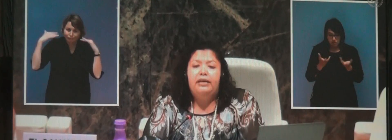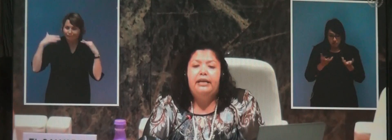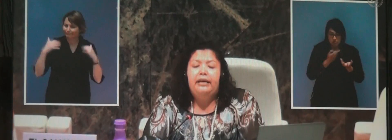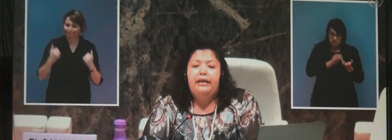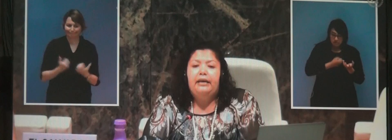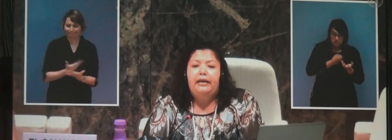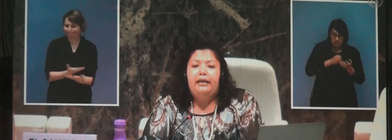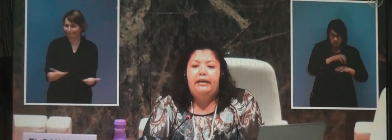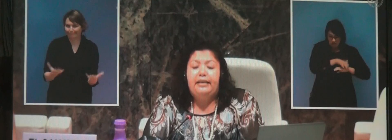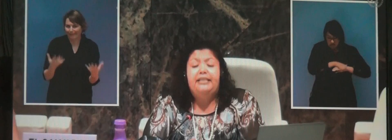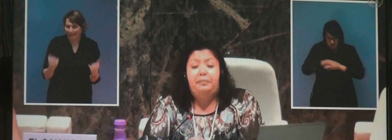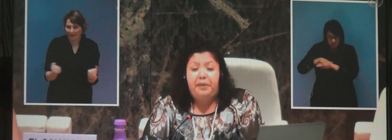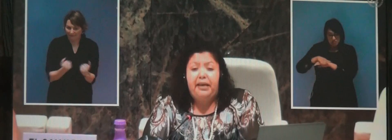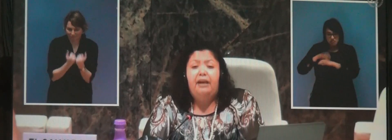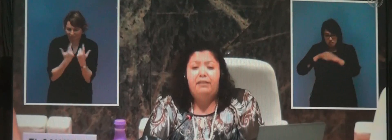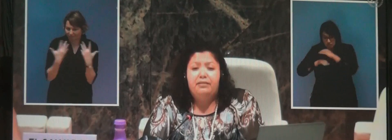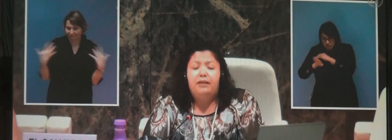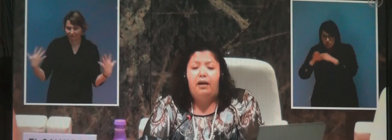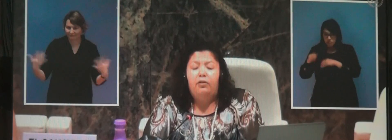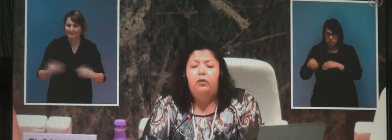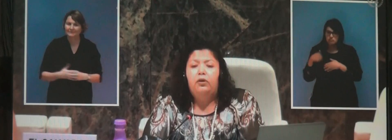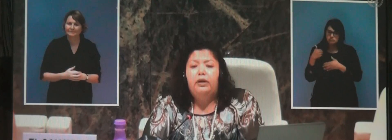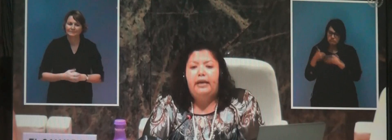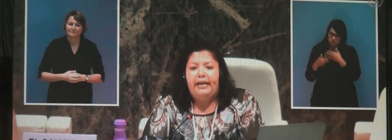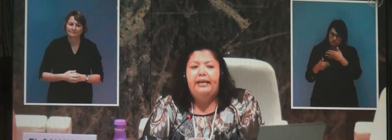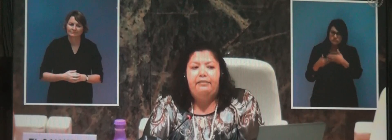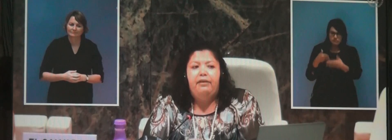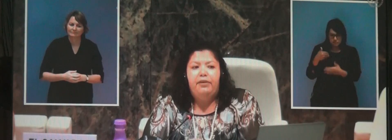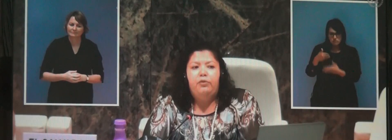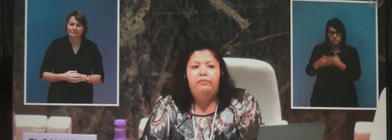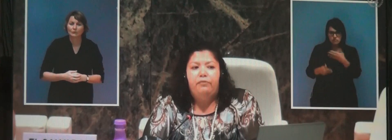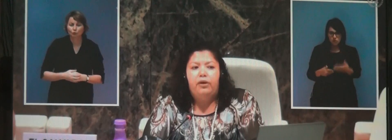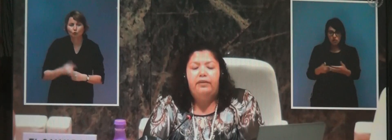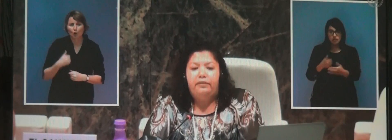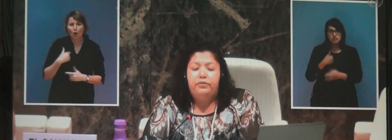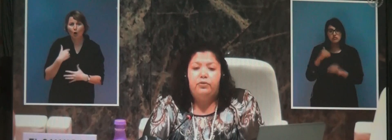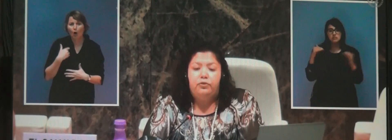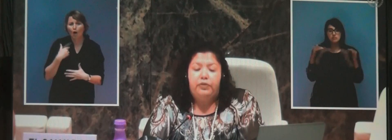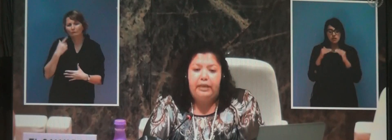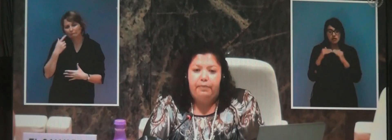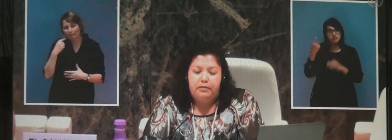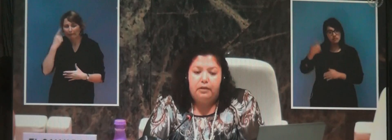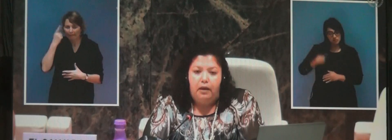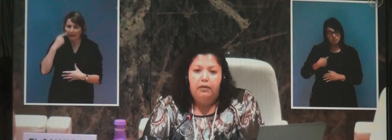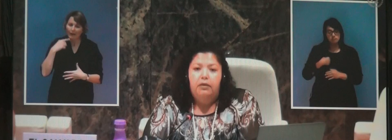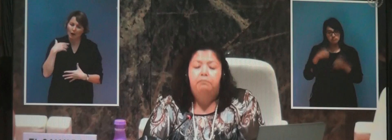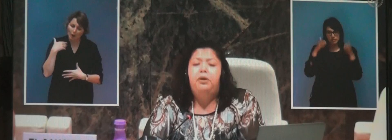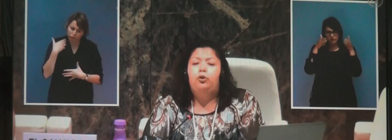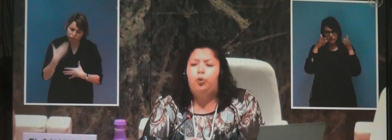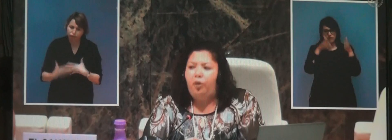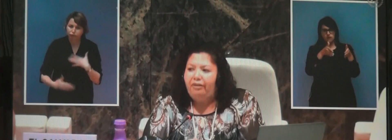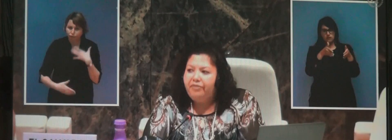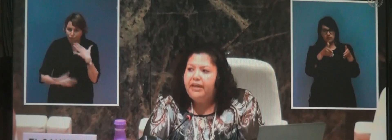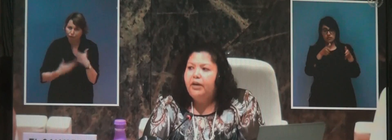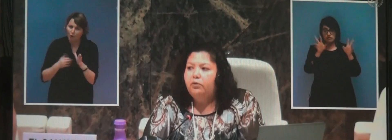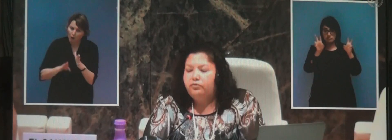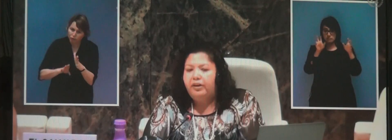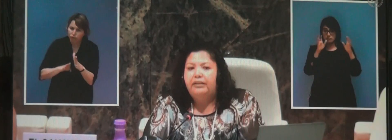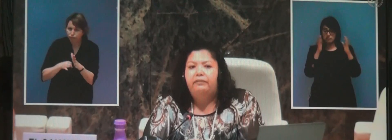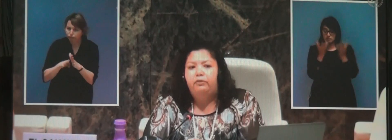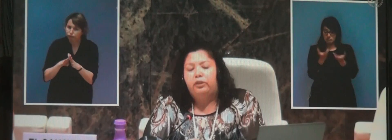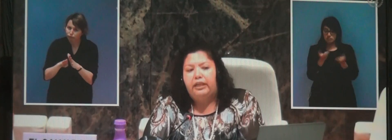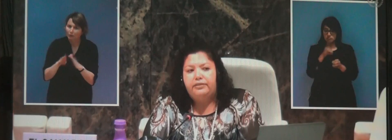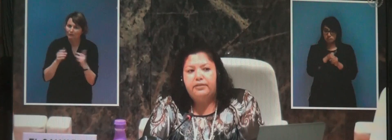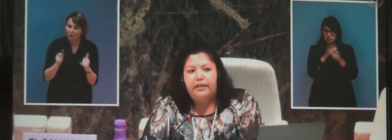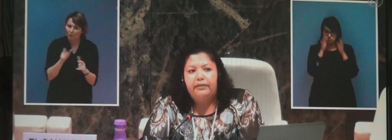pero que y también ha avanzado en que debe haber un enfoque de atención con discapacidad. Pero todavía nos